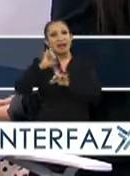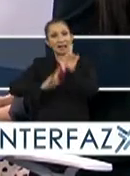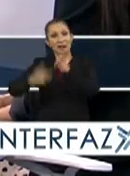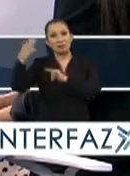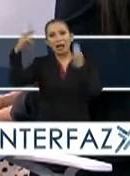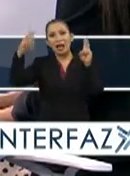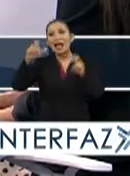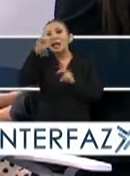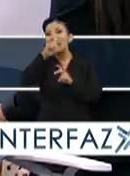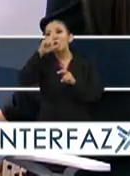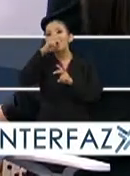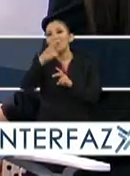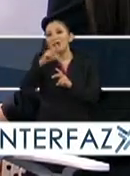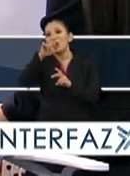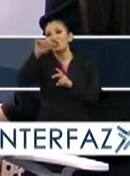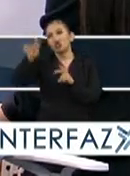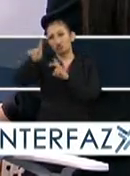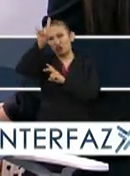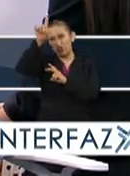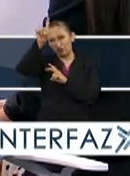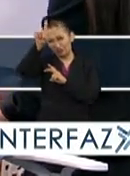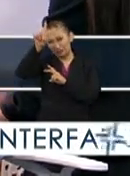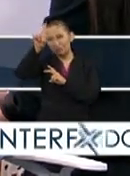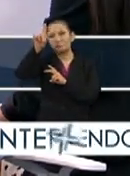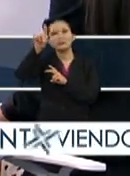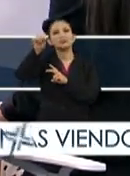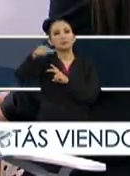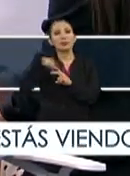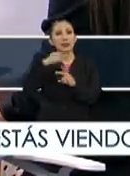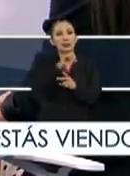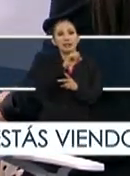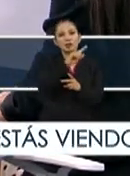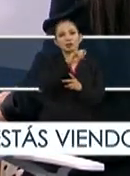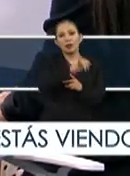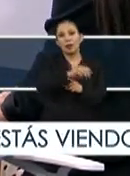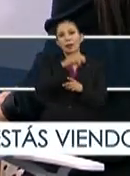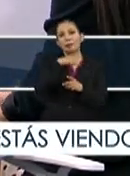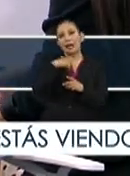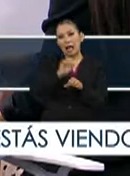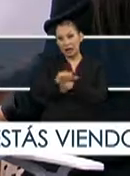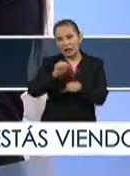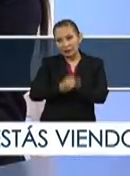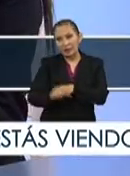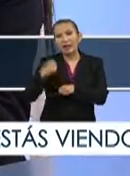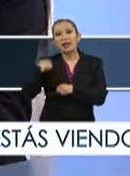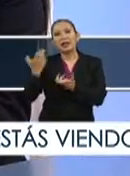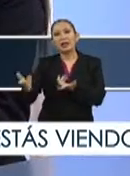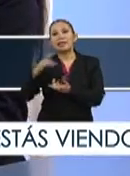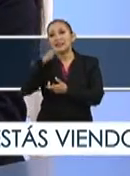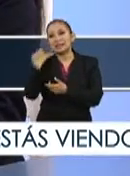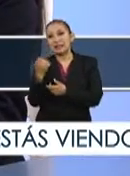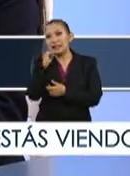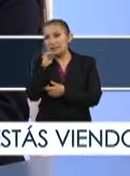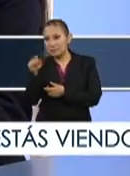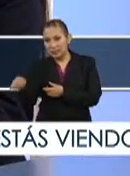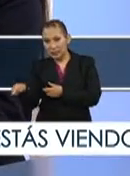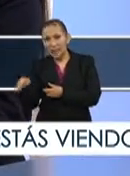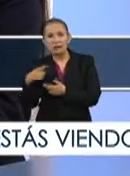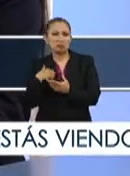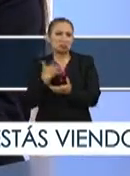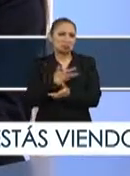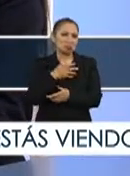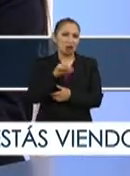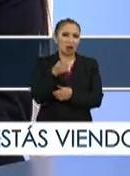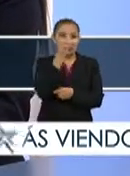que se llama La lengua de los dioses. Sí. Tenemos también a Elsa Osorio, Pedro Mairal de Argentina, Alejandro Zambra de Chile. Y luego